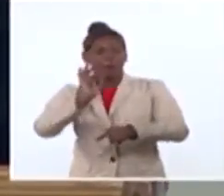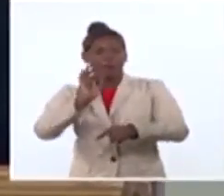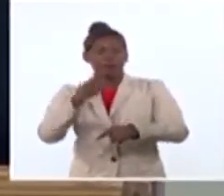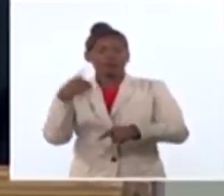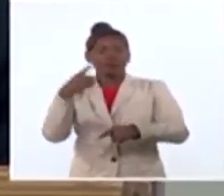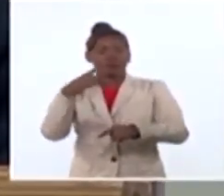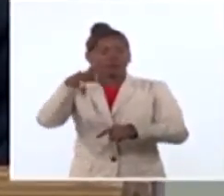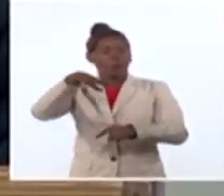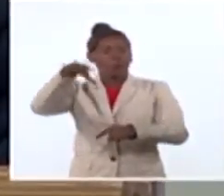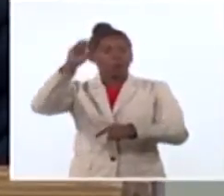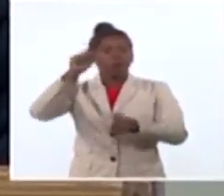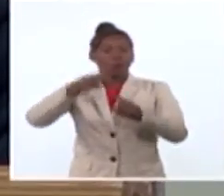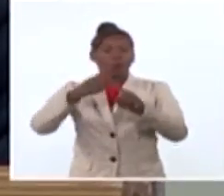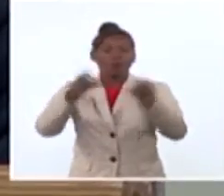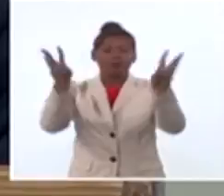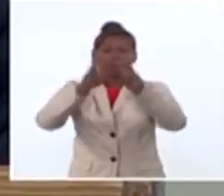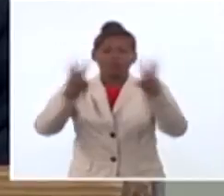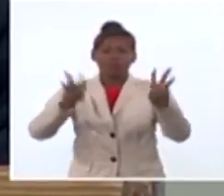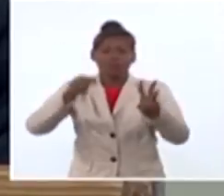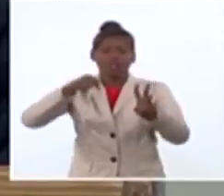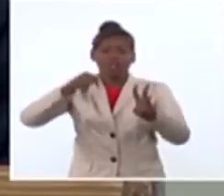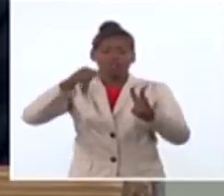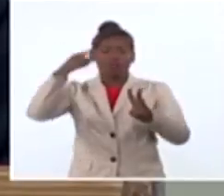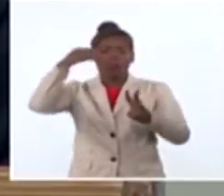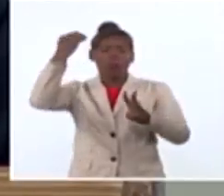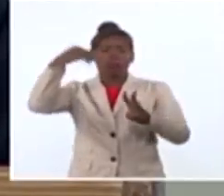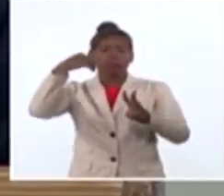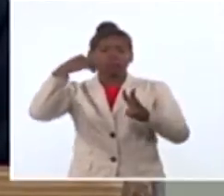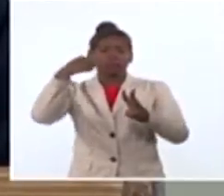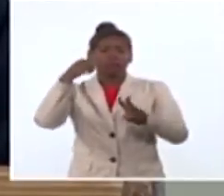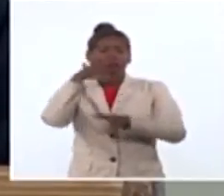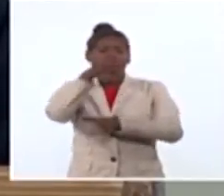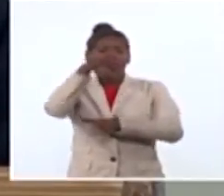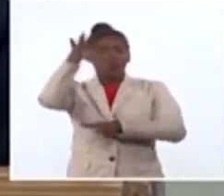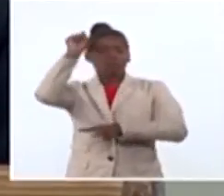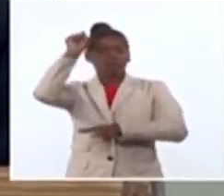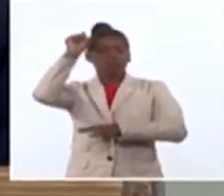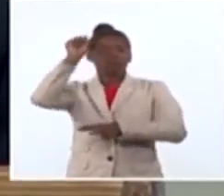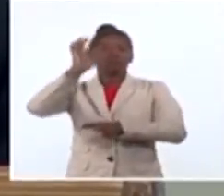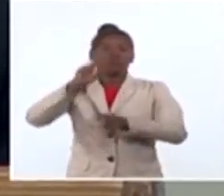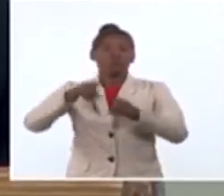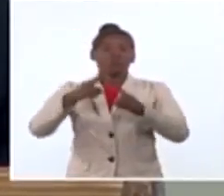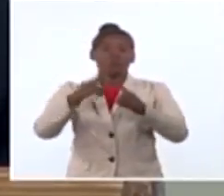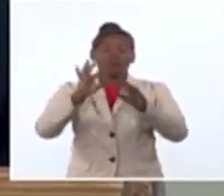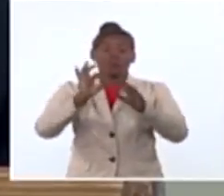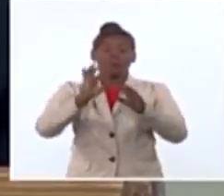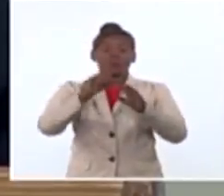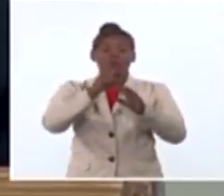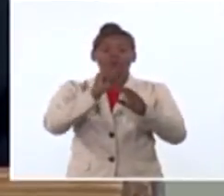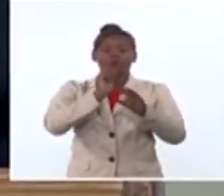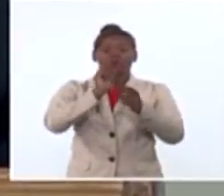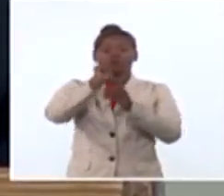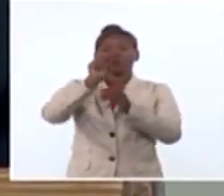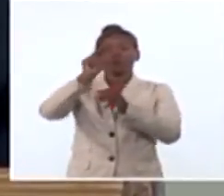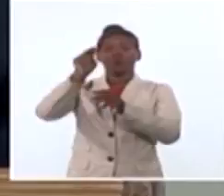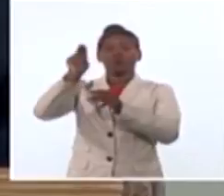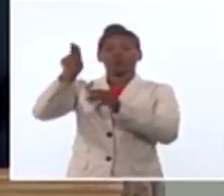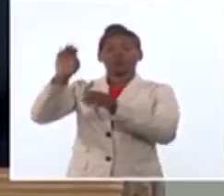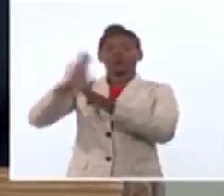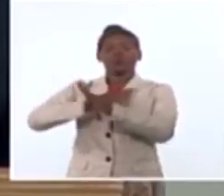alterar el orden constitucional y la estabilidad interna. De una